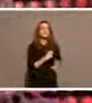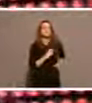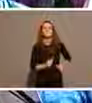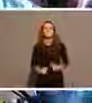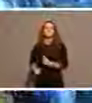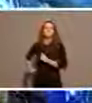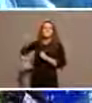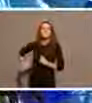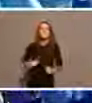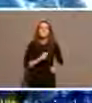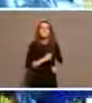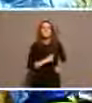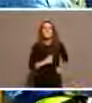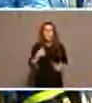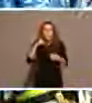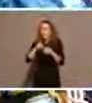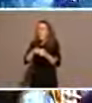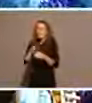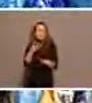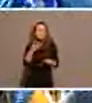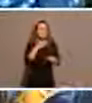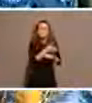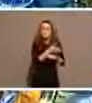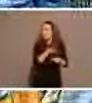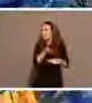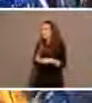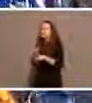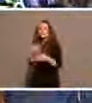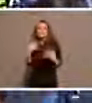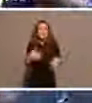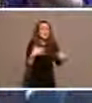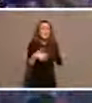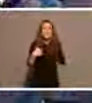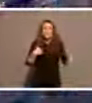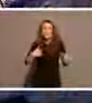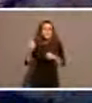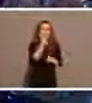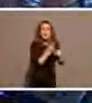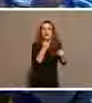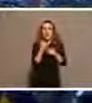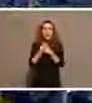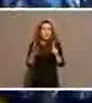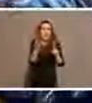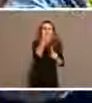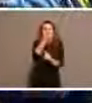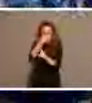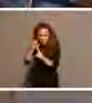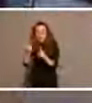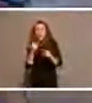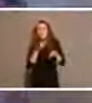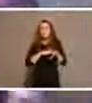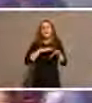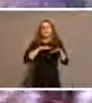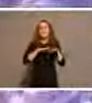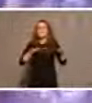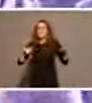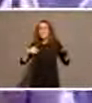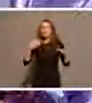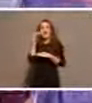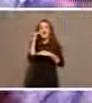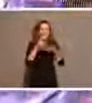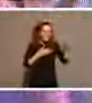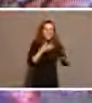mudar. ¿Dónde me meto? ¿Dónde me meto? Yo busco un buen trabajo y estabilidad. Voy pa' la